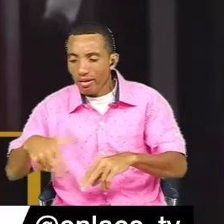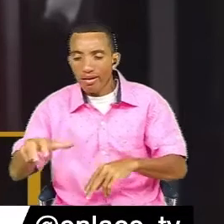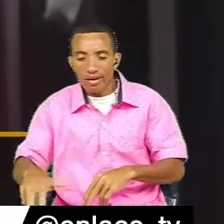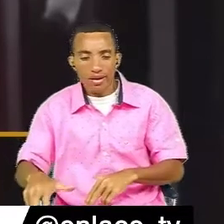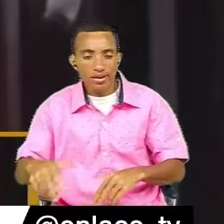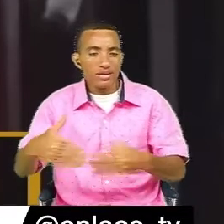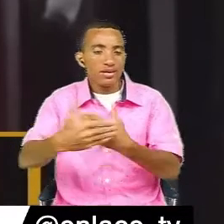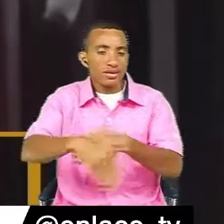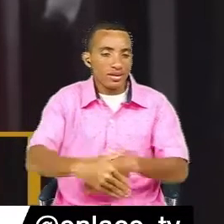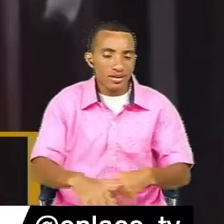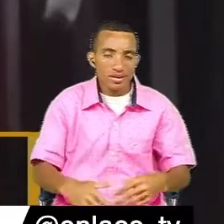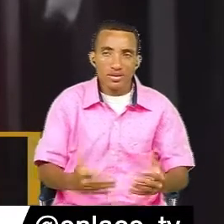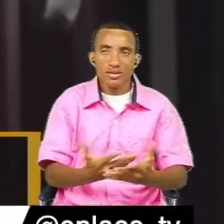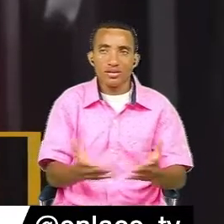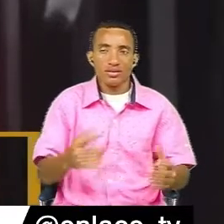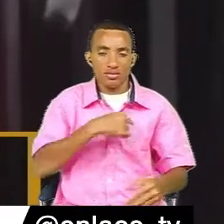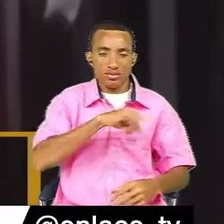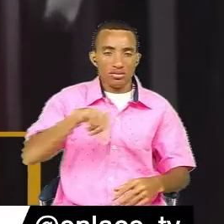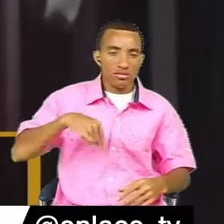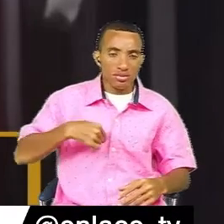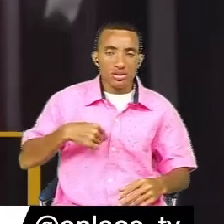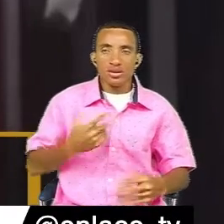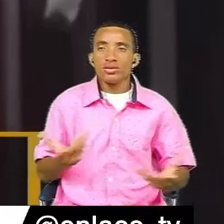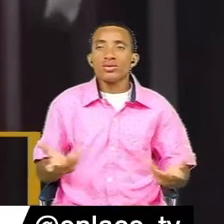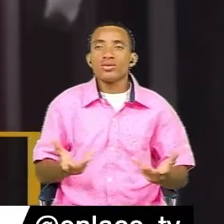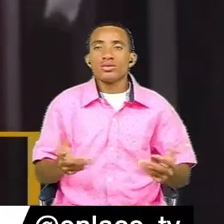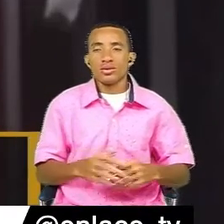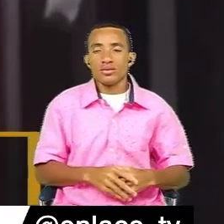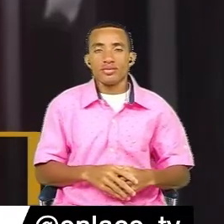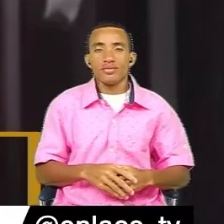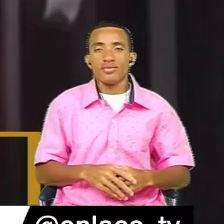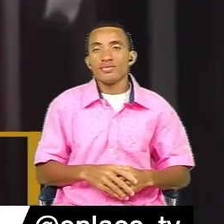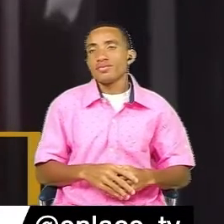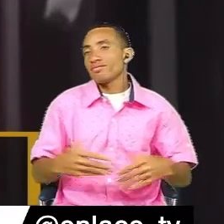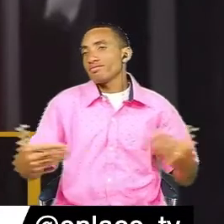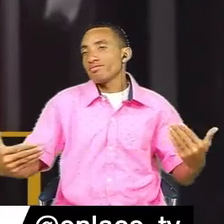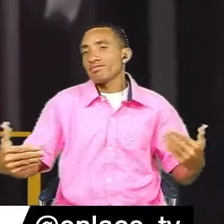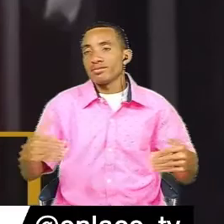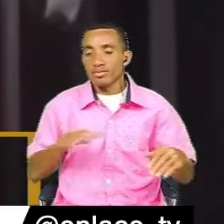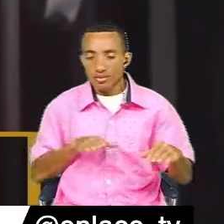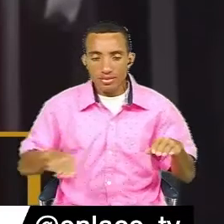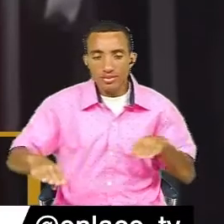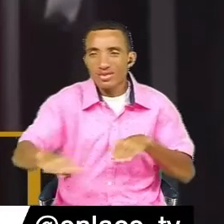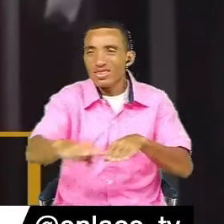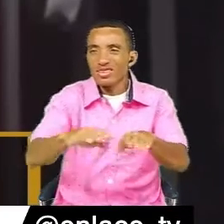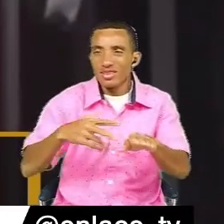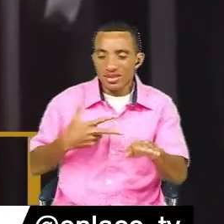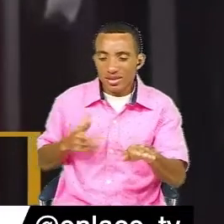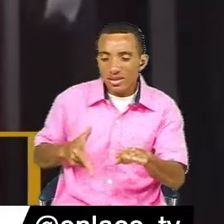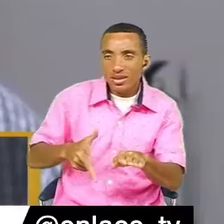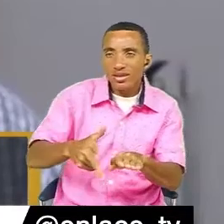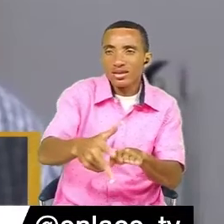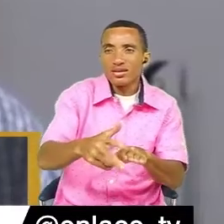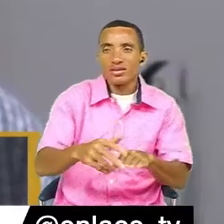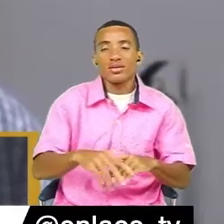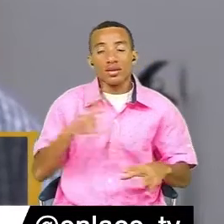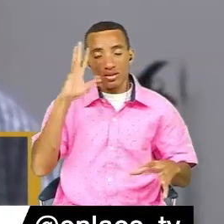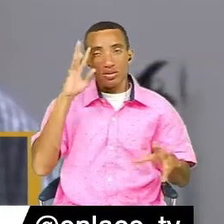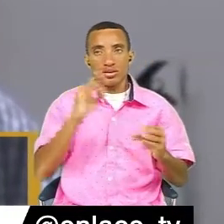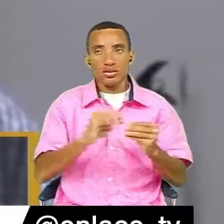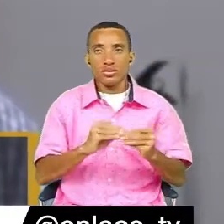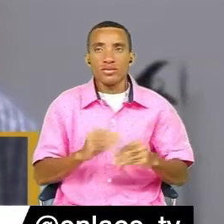a los andenes y a nosotros nos tiran a la carretera. Entonces, yo estoy de acuerdo con eso. A